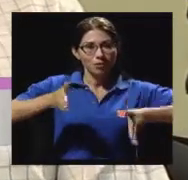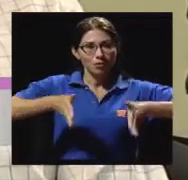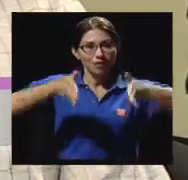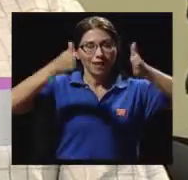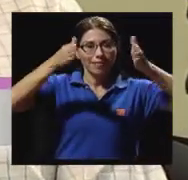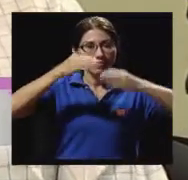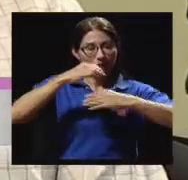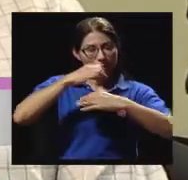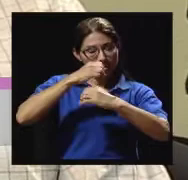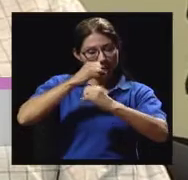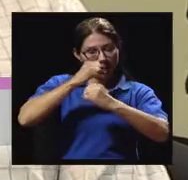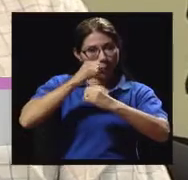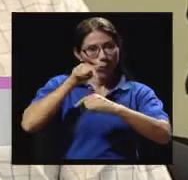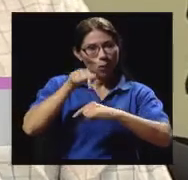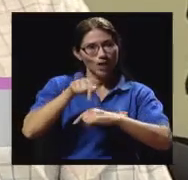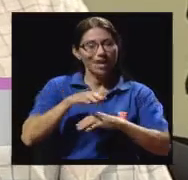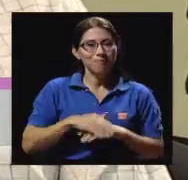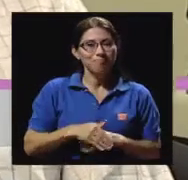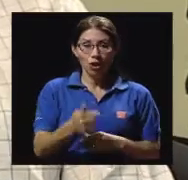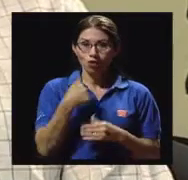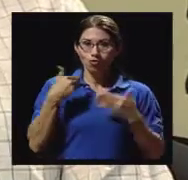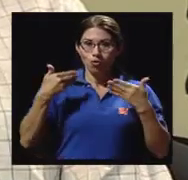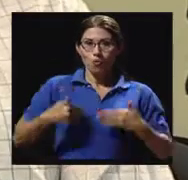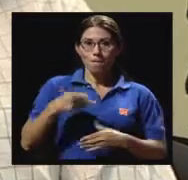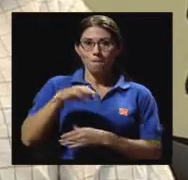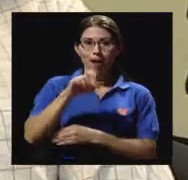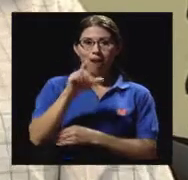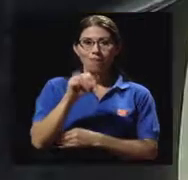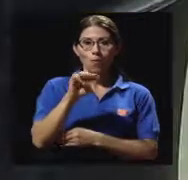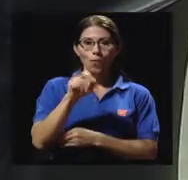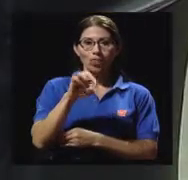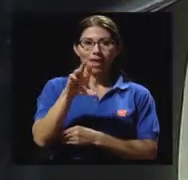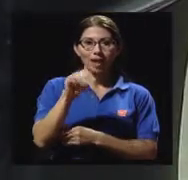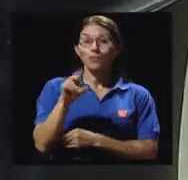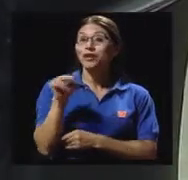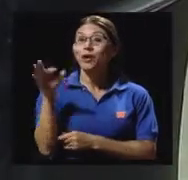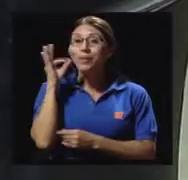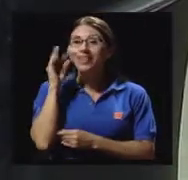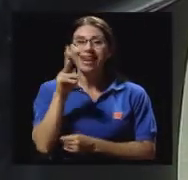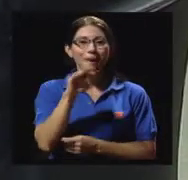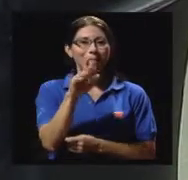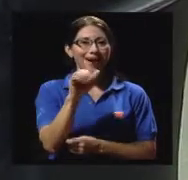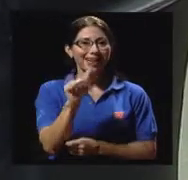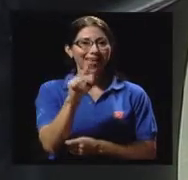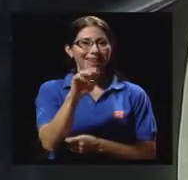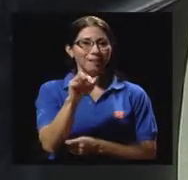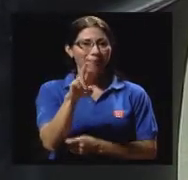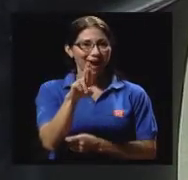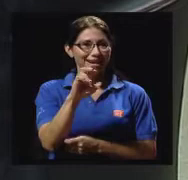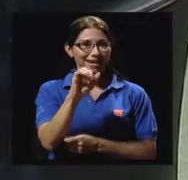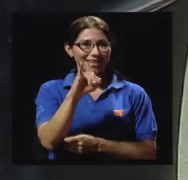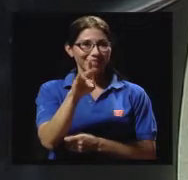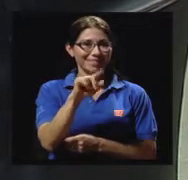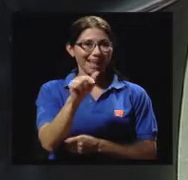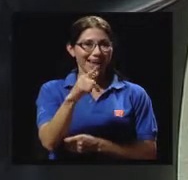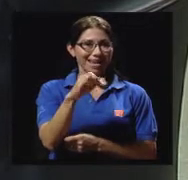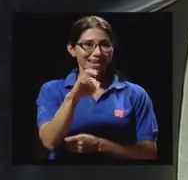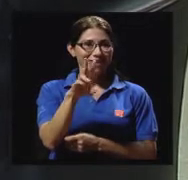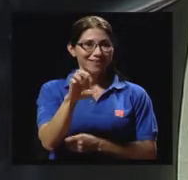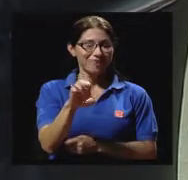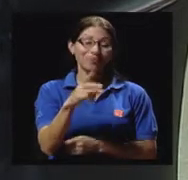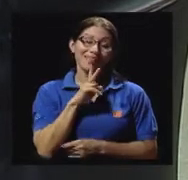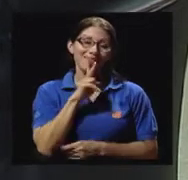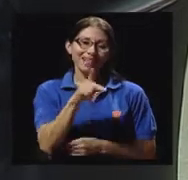de Microbiología. Yo, Pablo Montero, y mi compañera María del Mar Izaguirre, y realmente que es un placer estar con ustedes durante